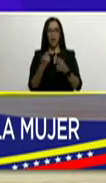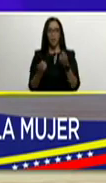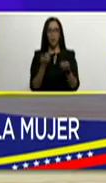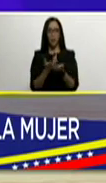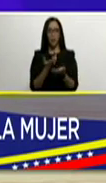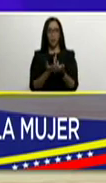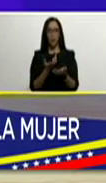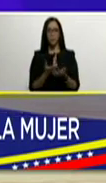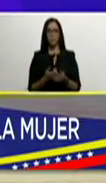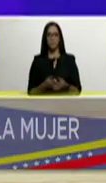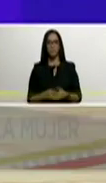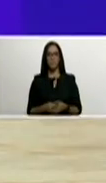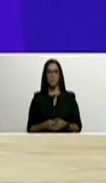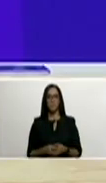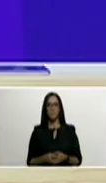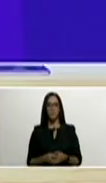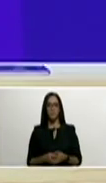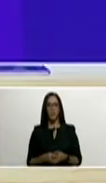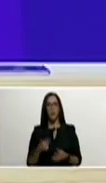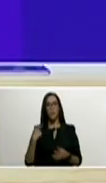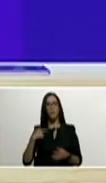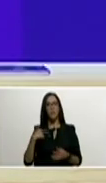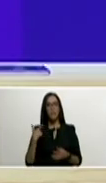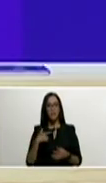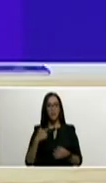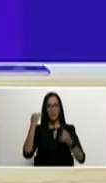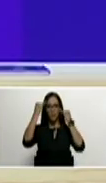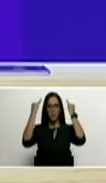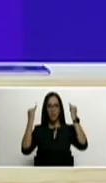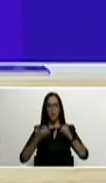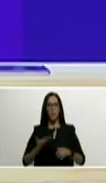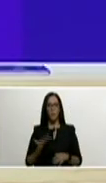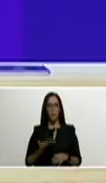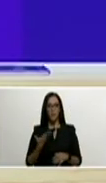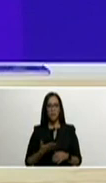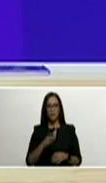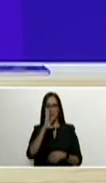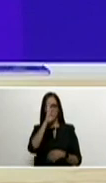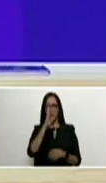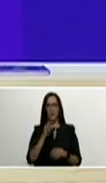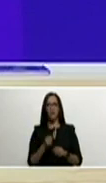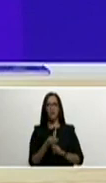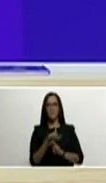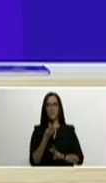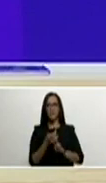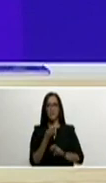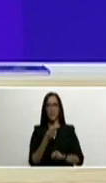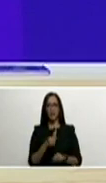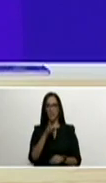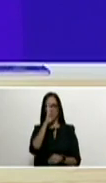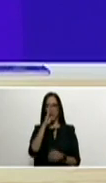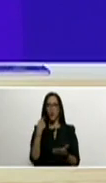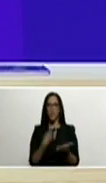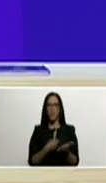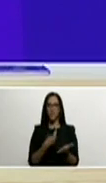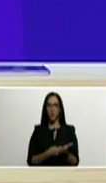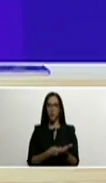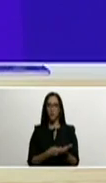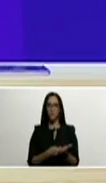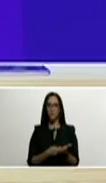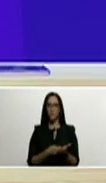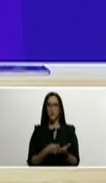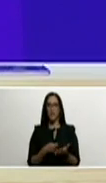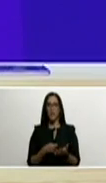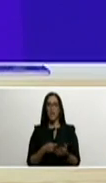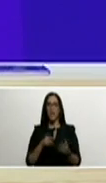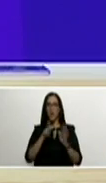económico. Hemos tenido iniciativas importantes en el Banco Bicentenario, en el Banco del Tesoro, el